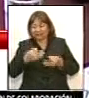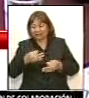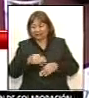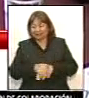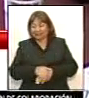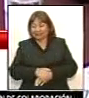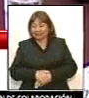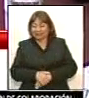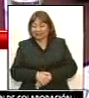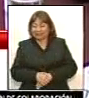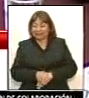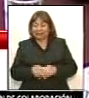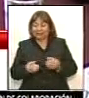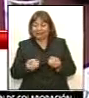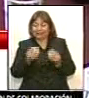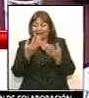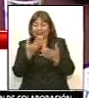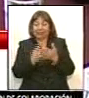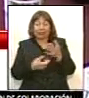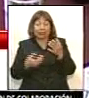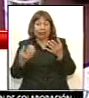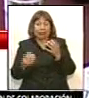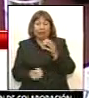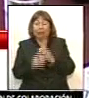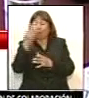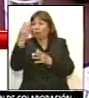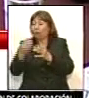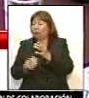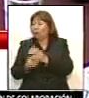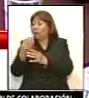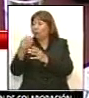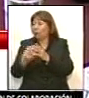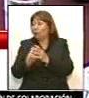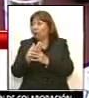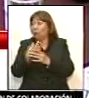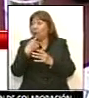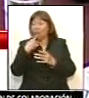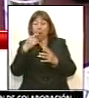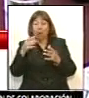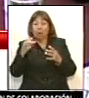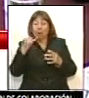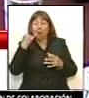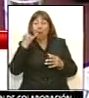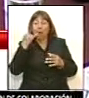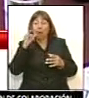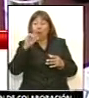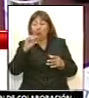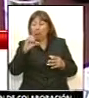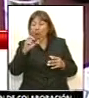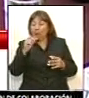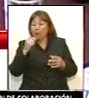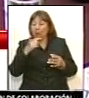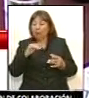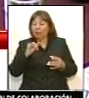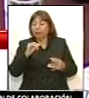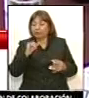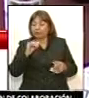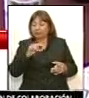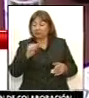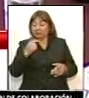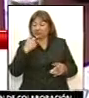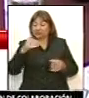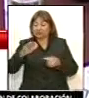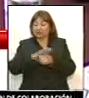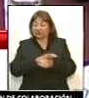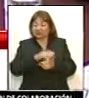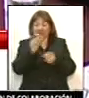eso. ¿Cuántas comunidades, por ejemplo, Arequipa está lleno de ingleses, de origen inglés, digamos, está